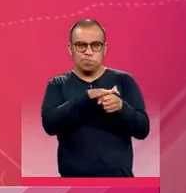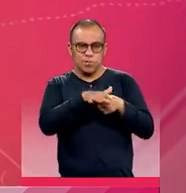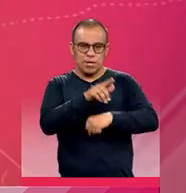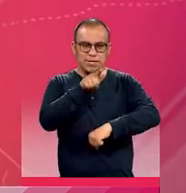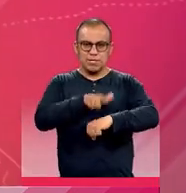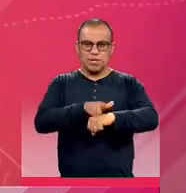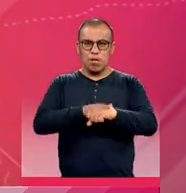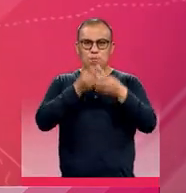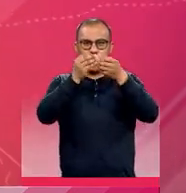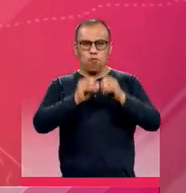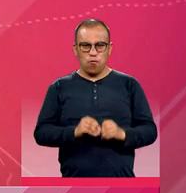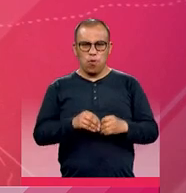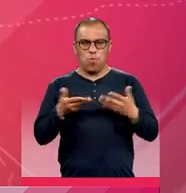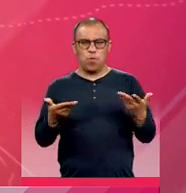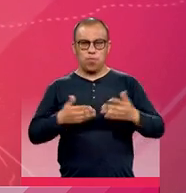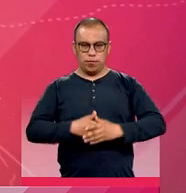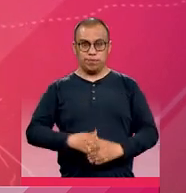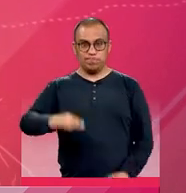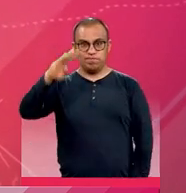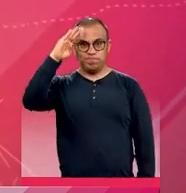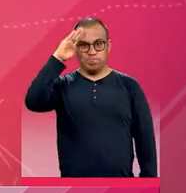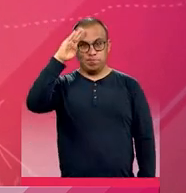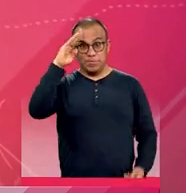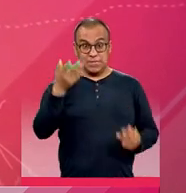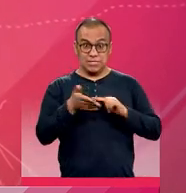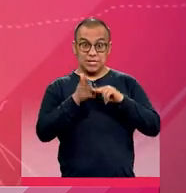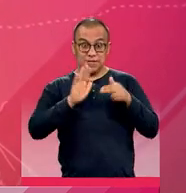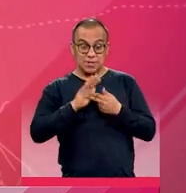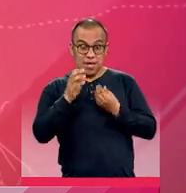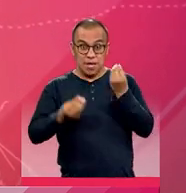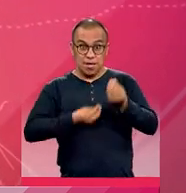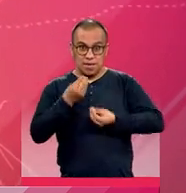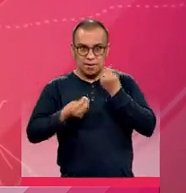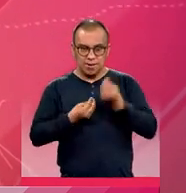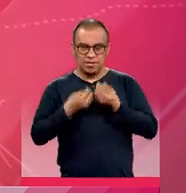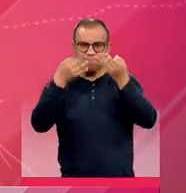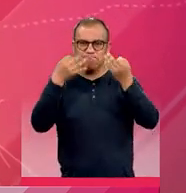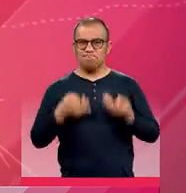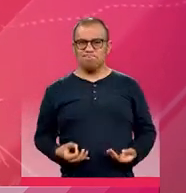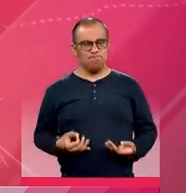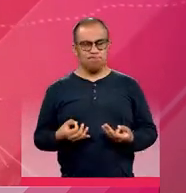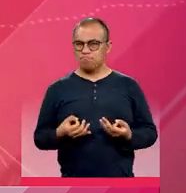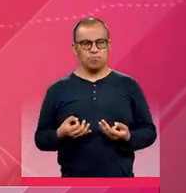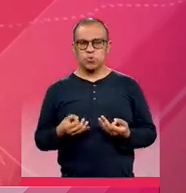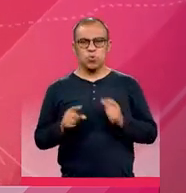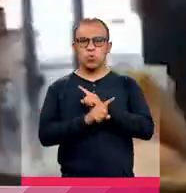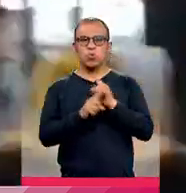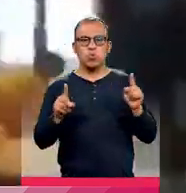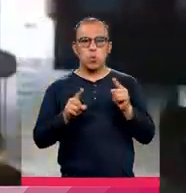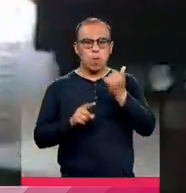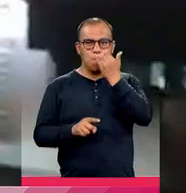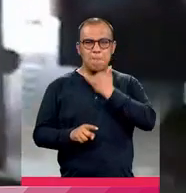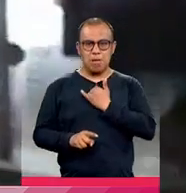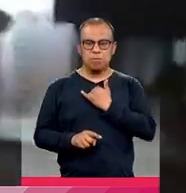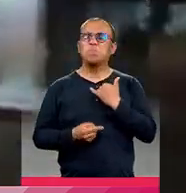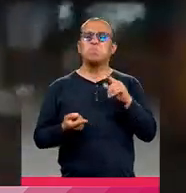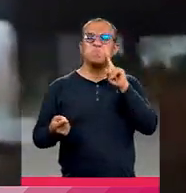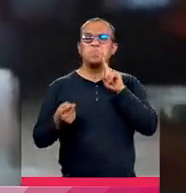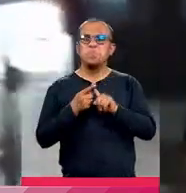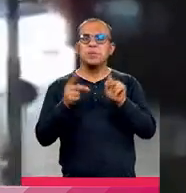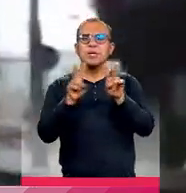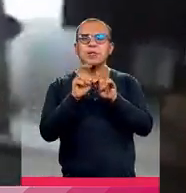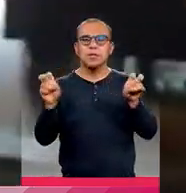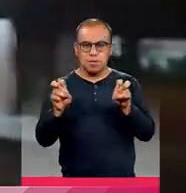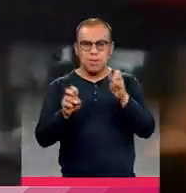tiempo, modo y lugar. El hecho que un policía accione su arma de fuego en sí no representa una ilicitud. Lo que representa una